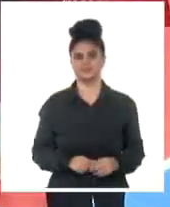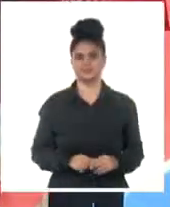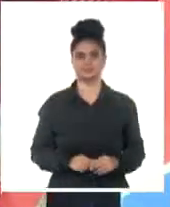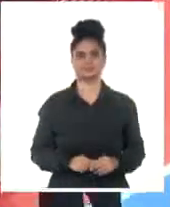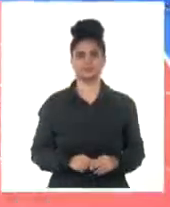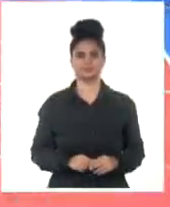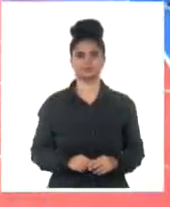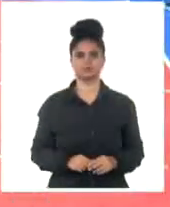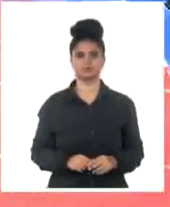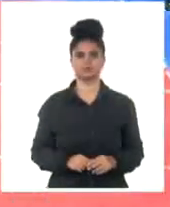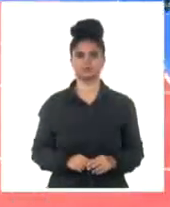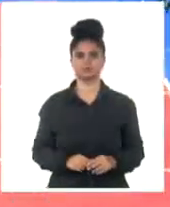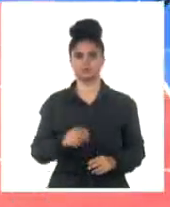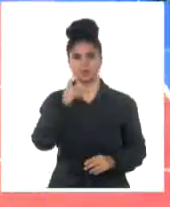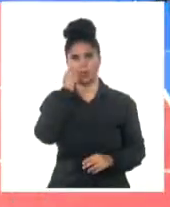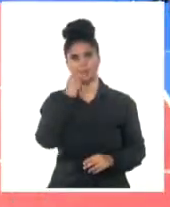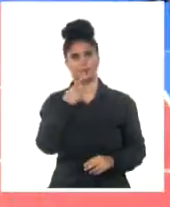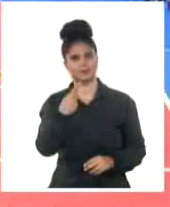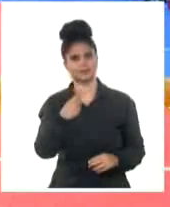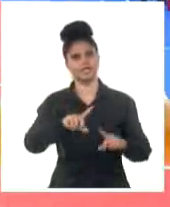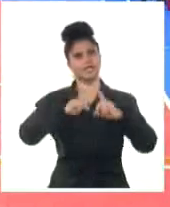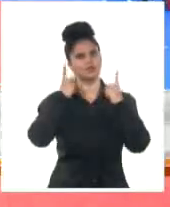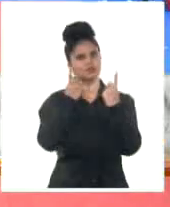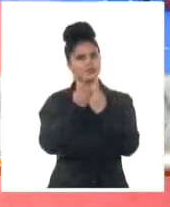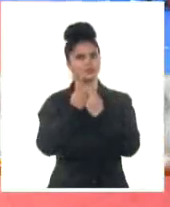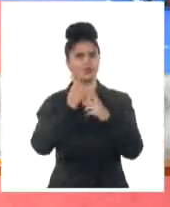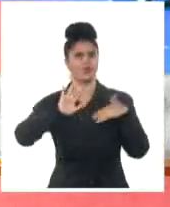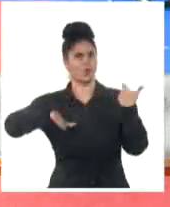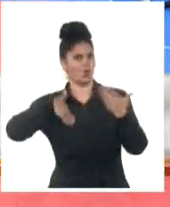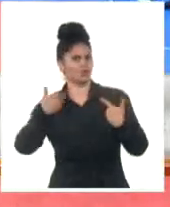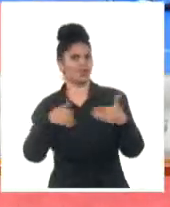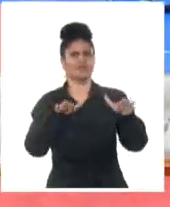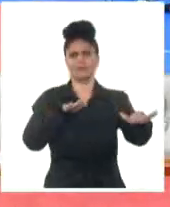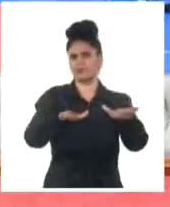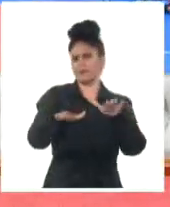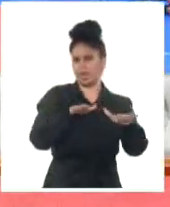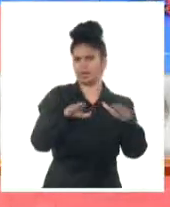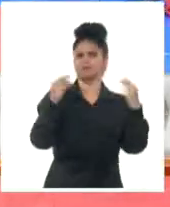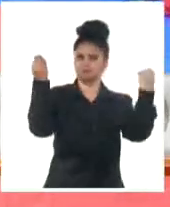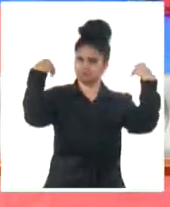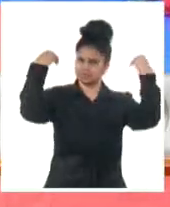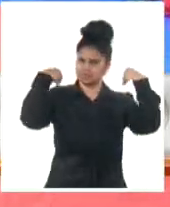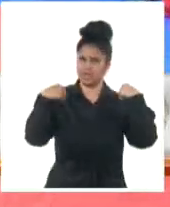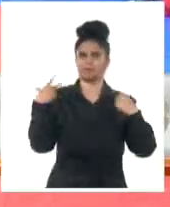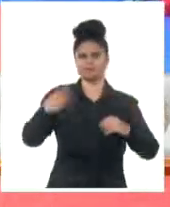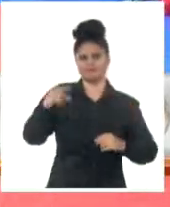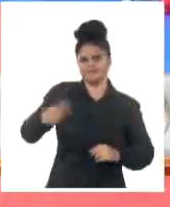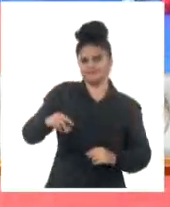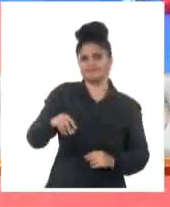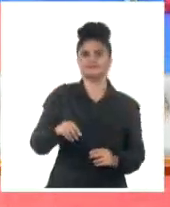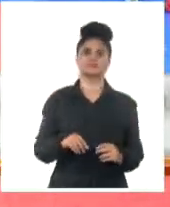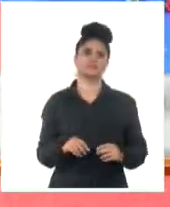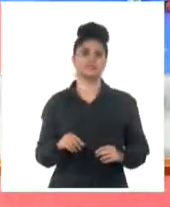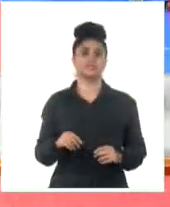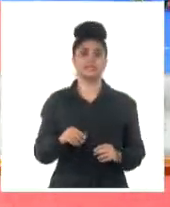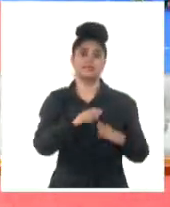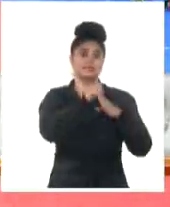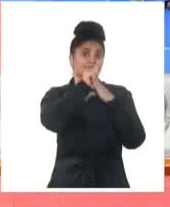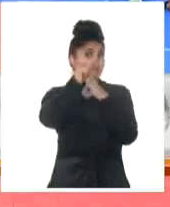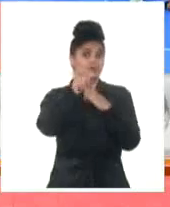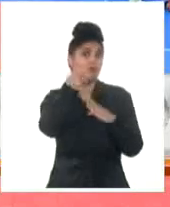Estamos súper contentos, pienso que estamos preparados para enfrentar todos estos retos. Y nada, la responsabilidad del capitán es